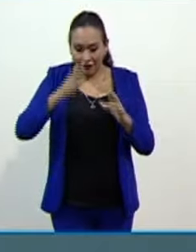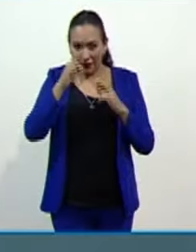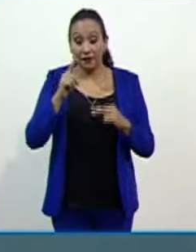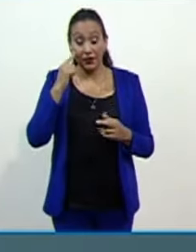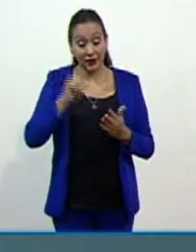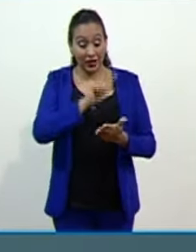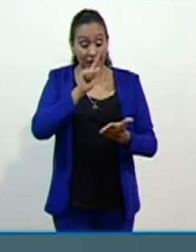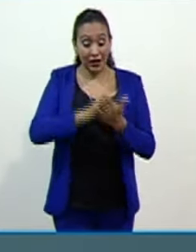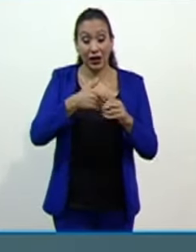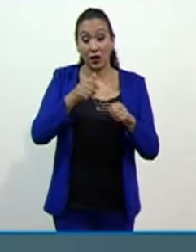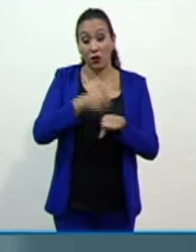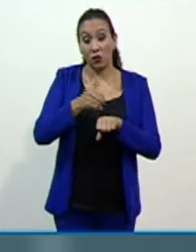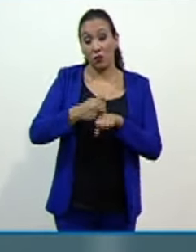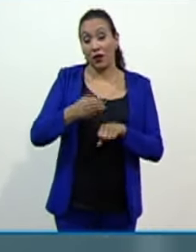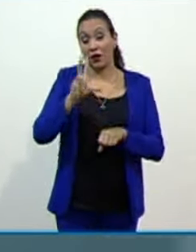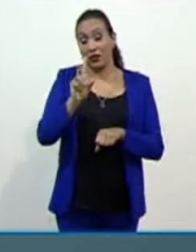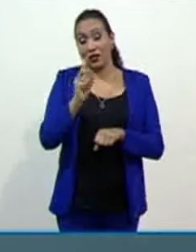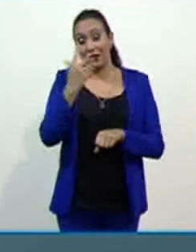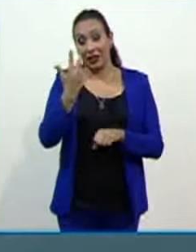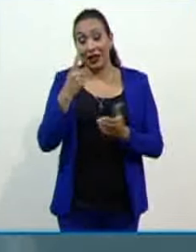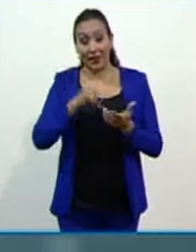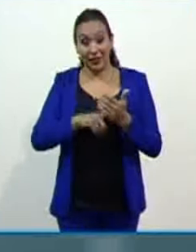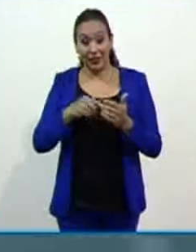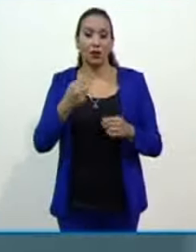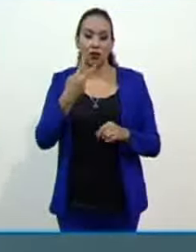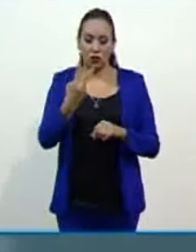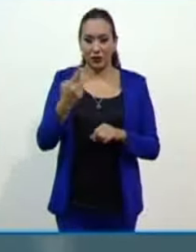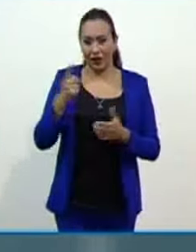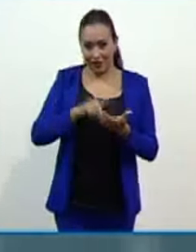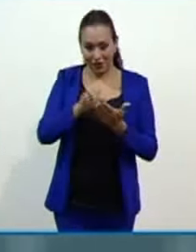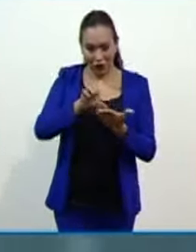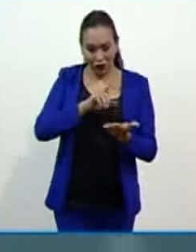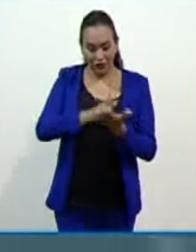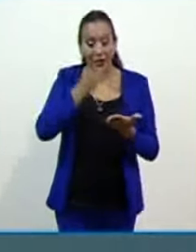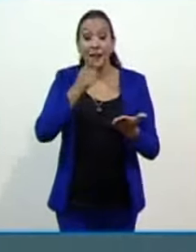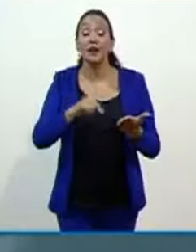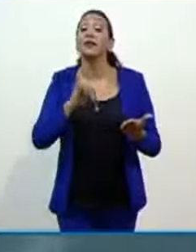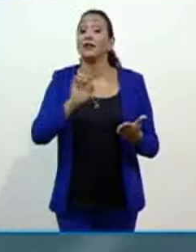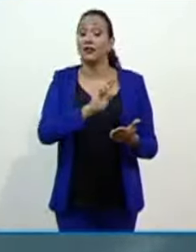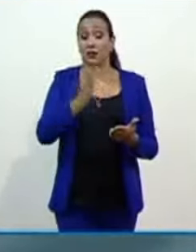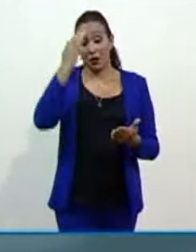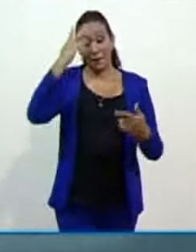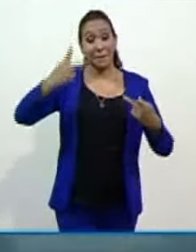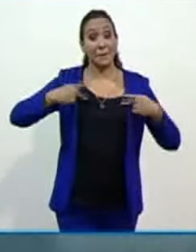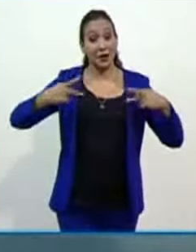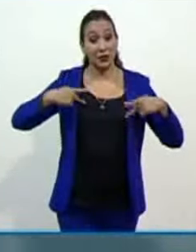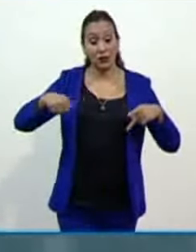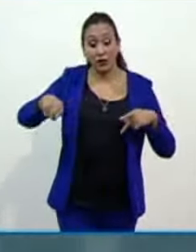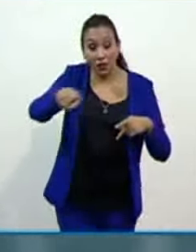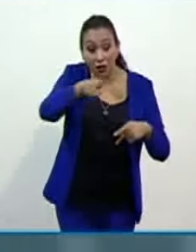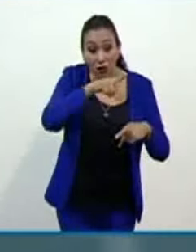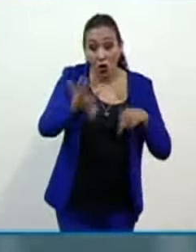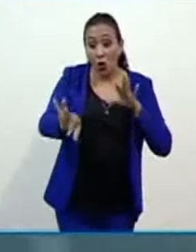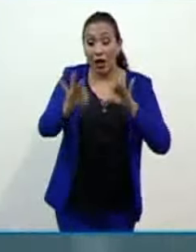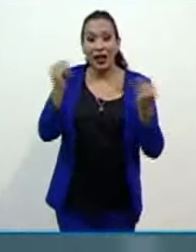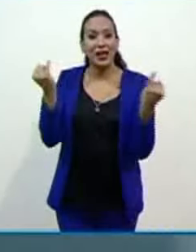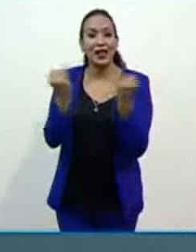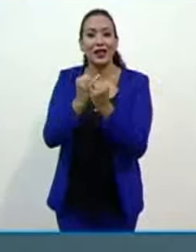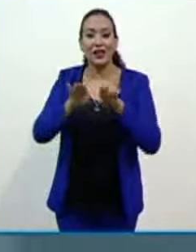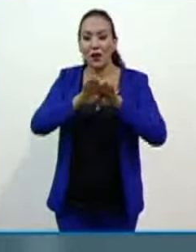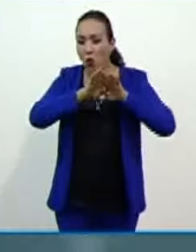del artículo 35 de la Constitución reconoce el derecho de la ciudadanía a ser electa en condiciones de paridad